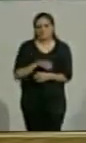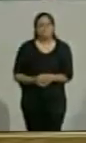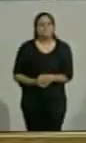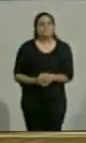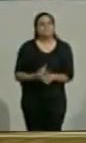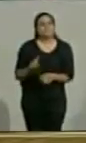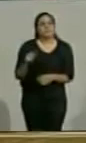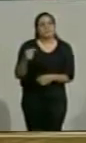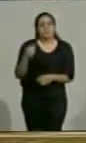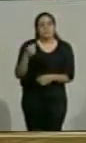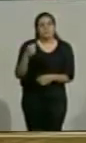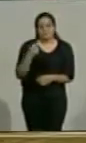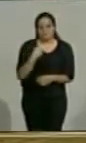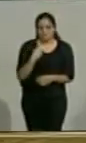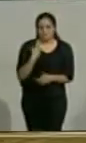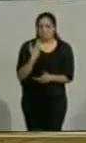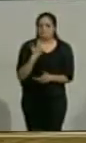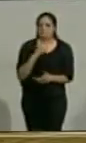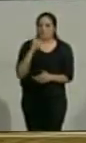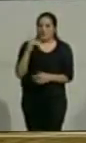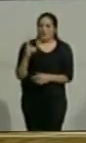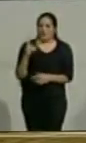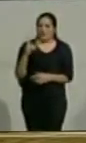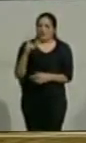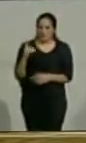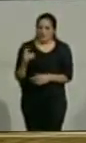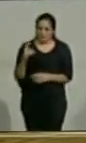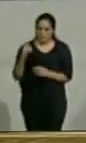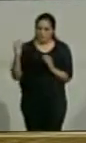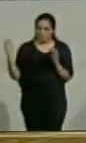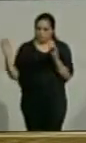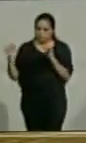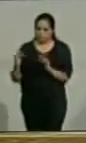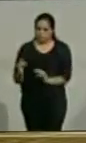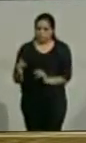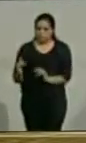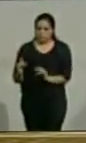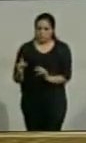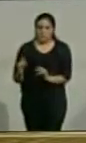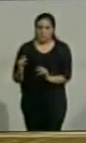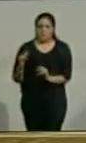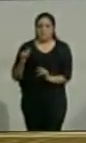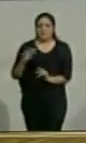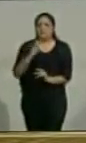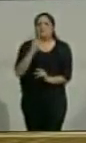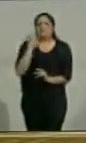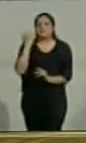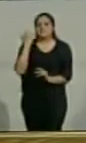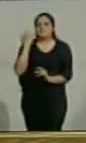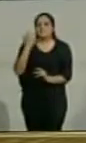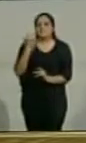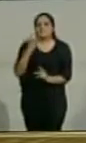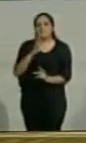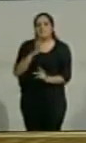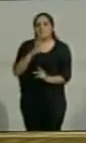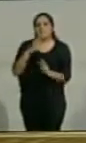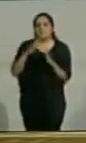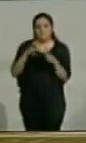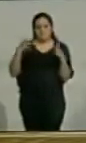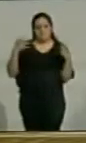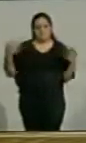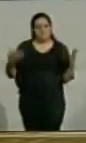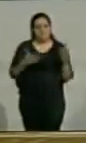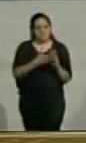apuesto a la captación de agua en todo el estado, logrando hacer ya obras importantes